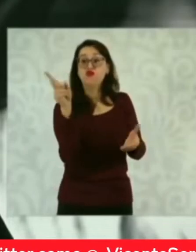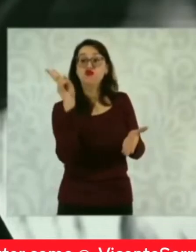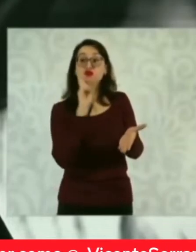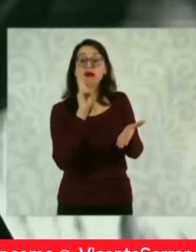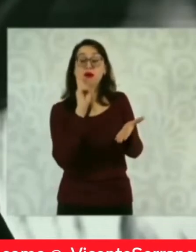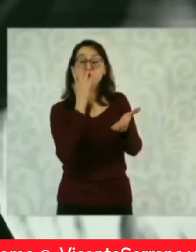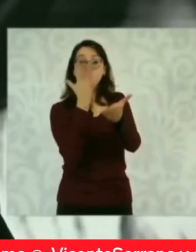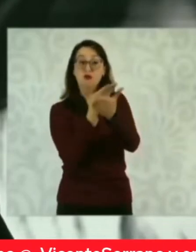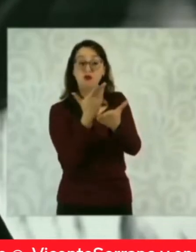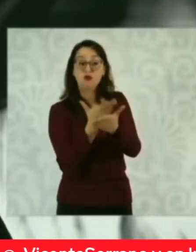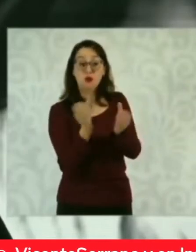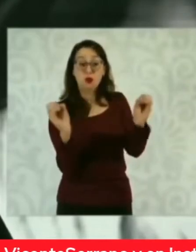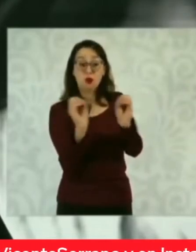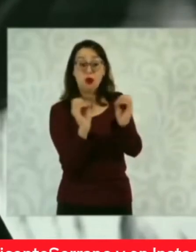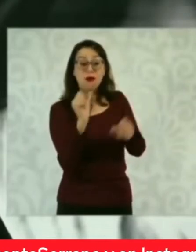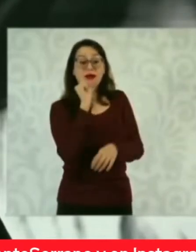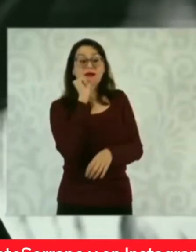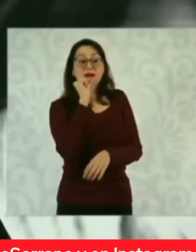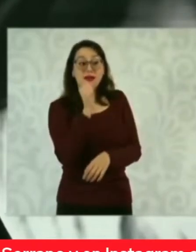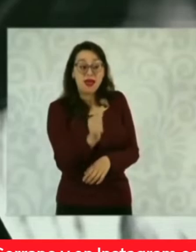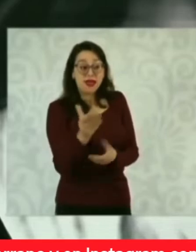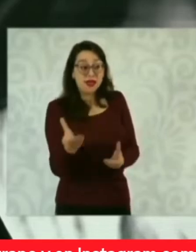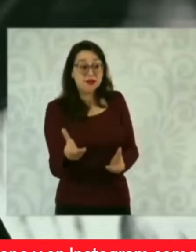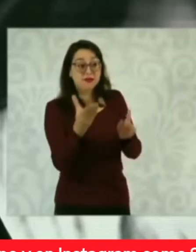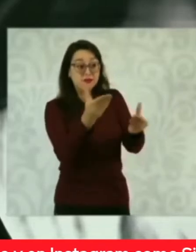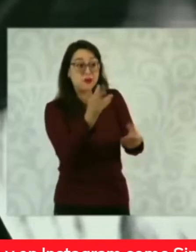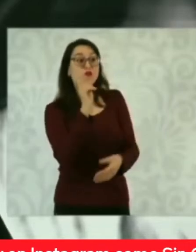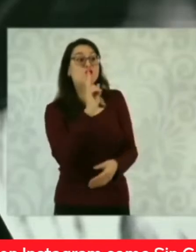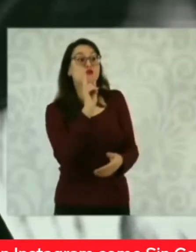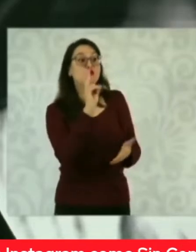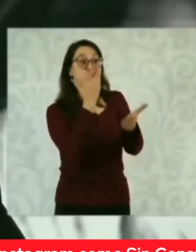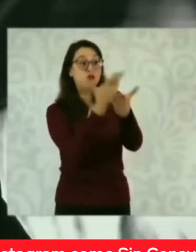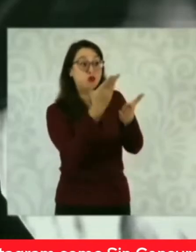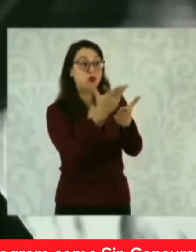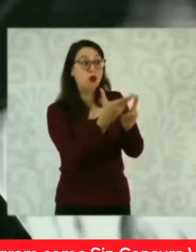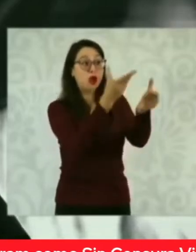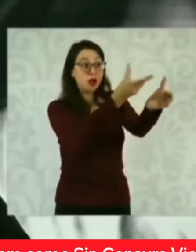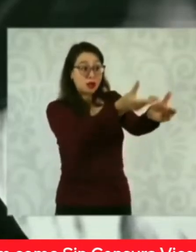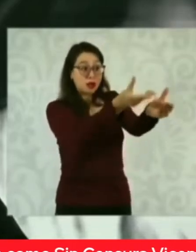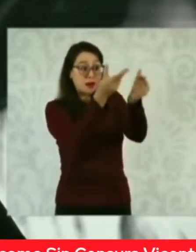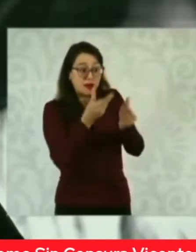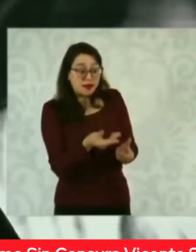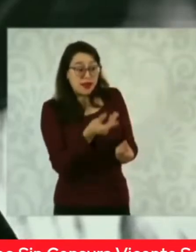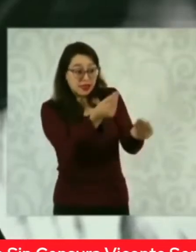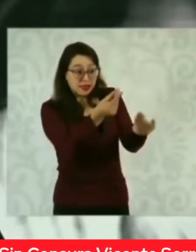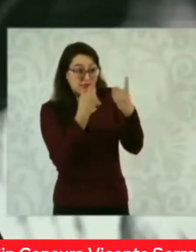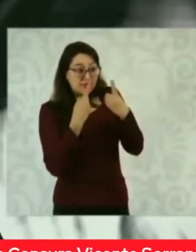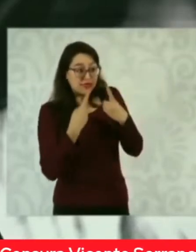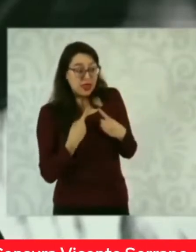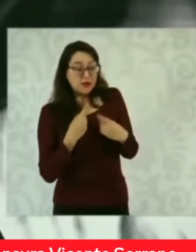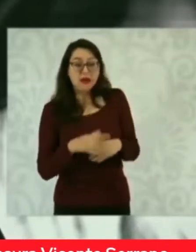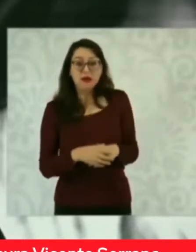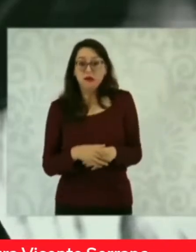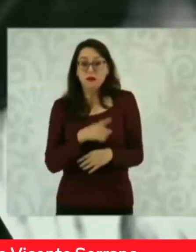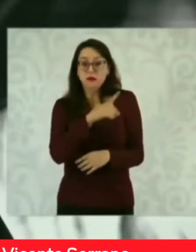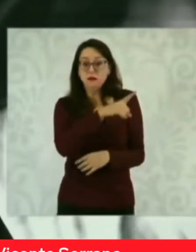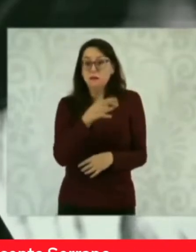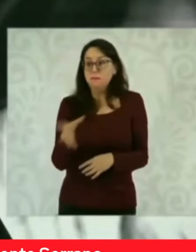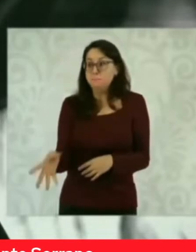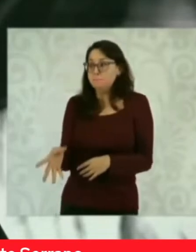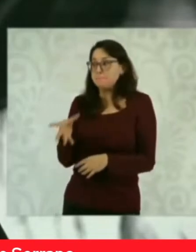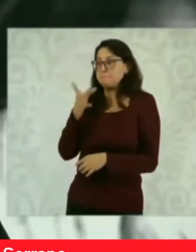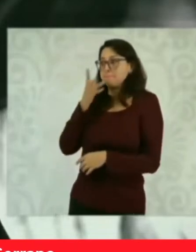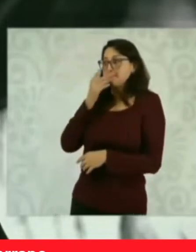con ninguna prueba y se le da la oportunidad de presentar las pruebas, no tiene por qué hacer determinaciones o